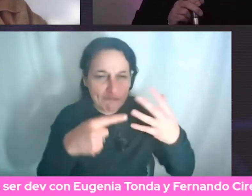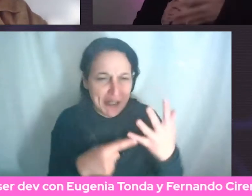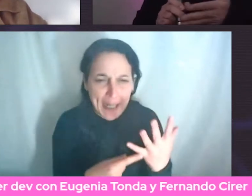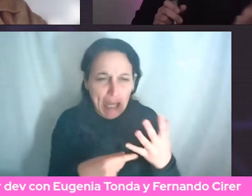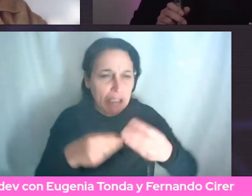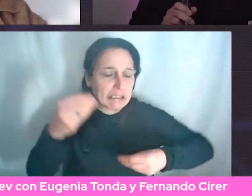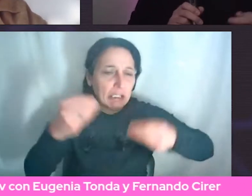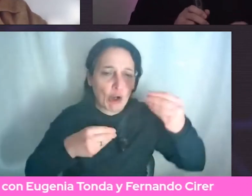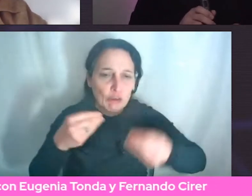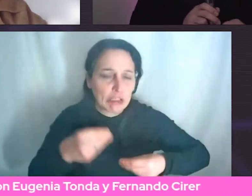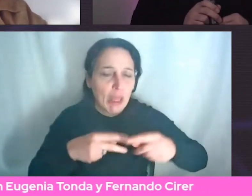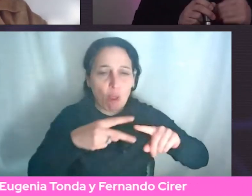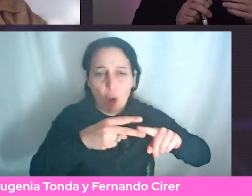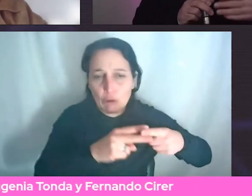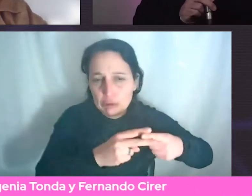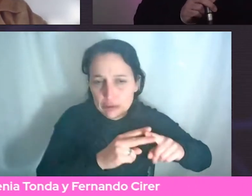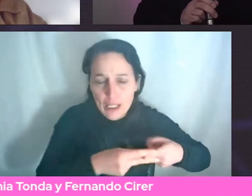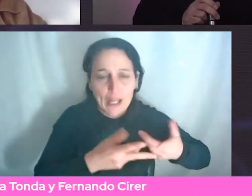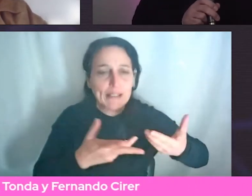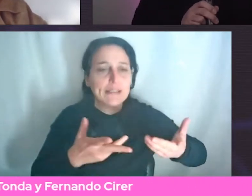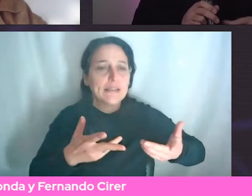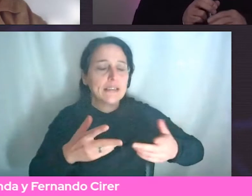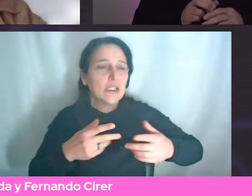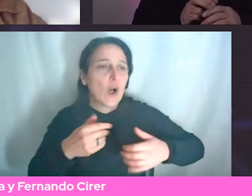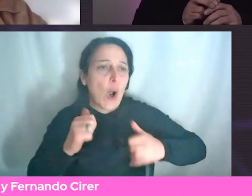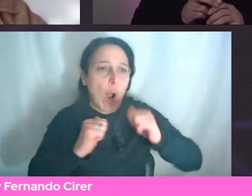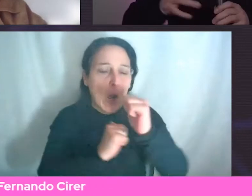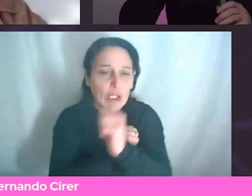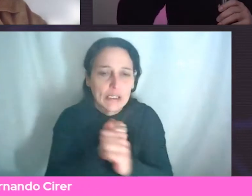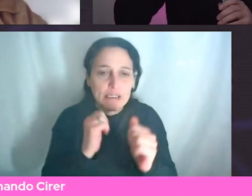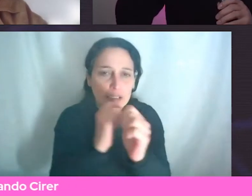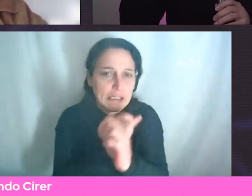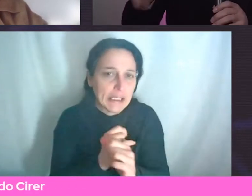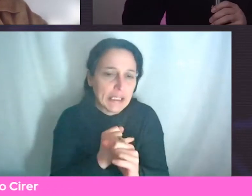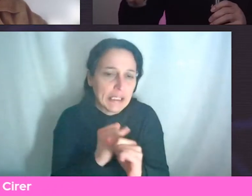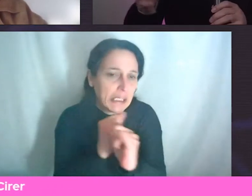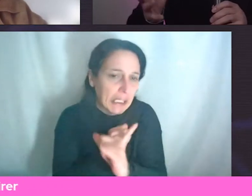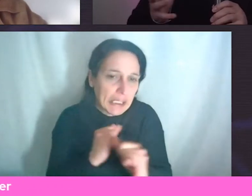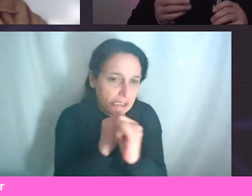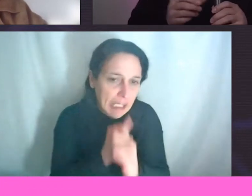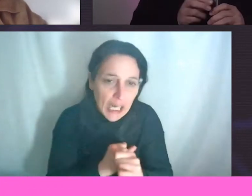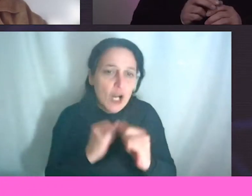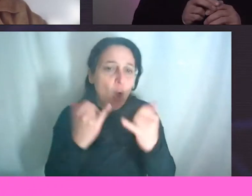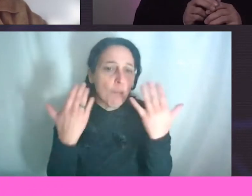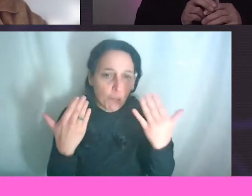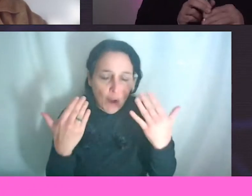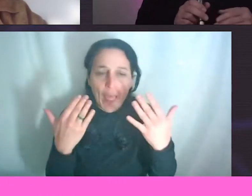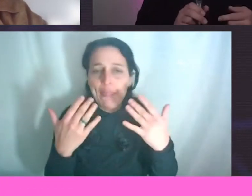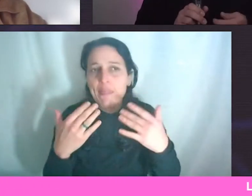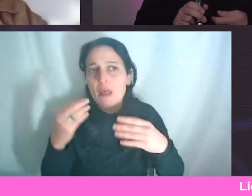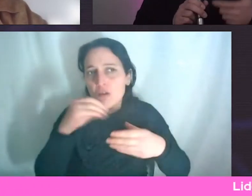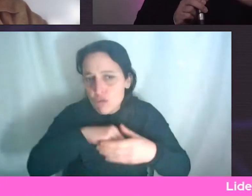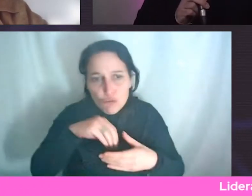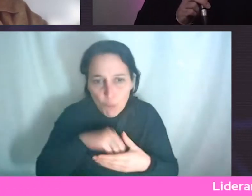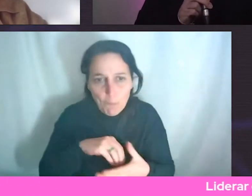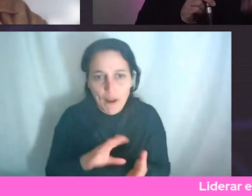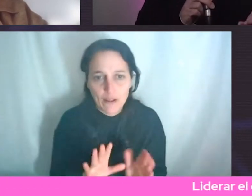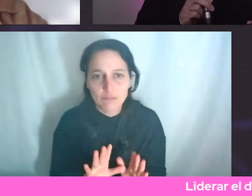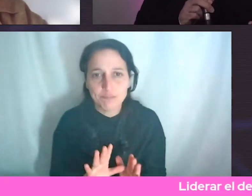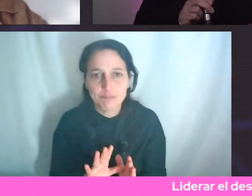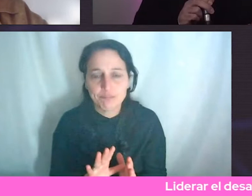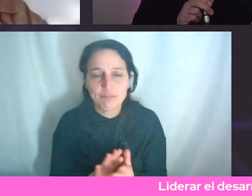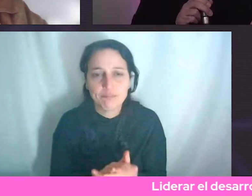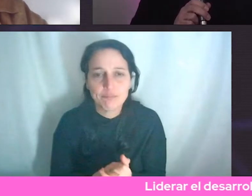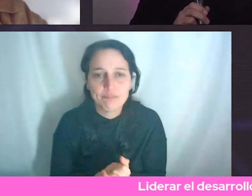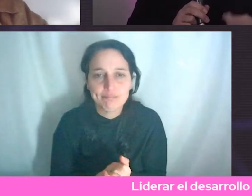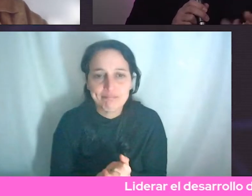un técnico, un ingeniero, eso es todo lo que puede sumar. Digo, ahí, Eugenia, volvemos a esto, ¿no?